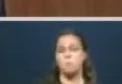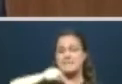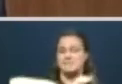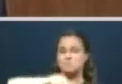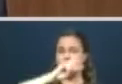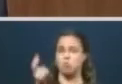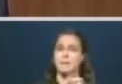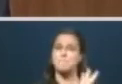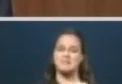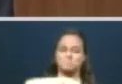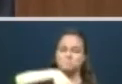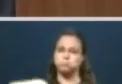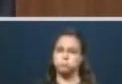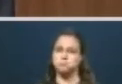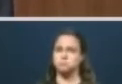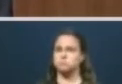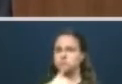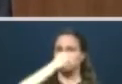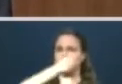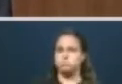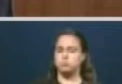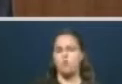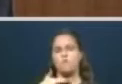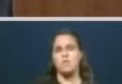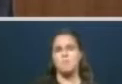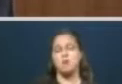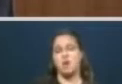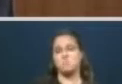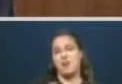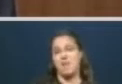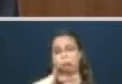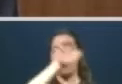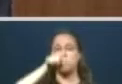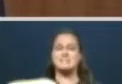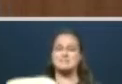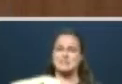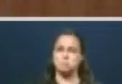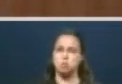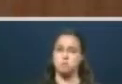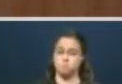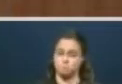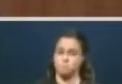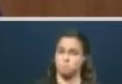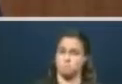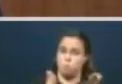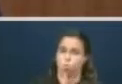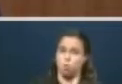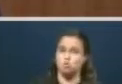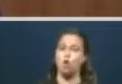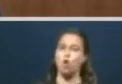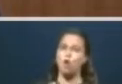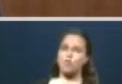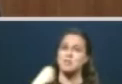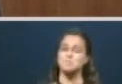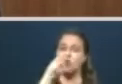que es uno de los ejes prioritarios de la red europea de transportes un impulso que además va a coincidir con los